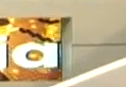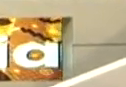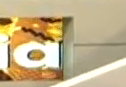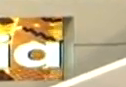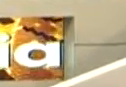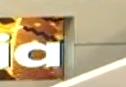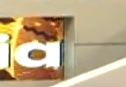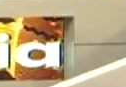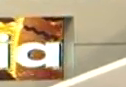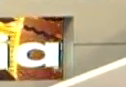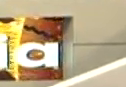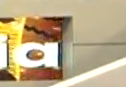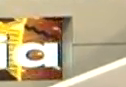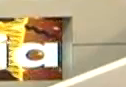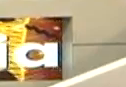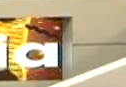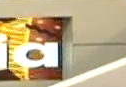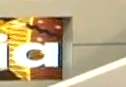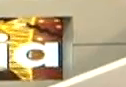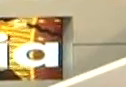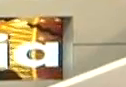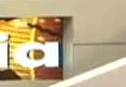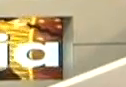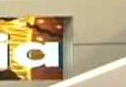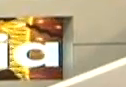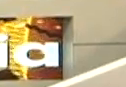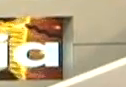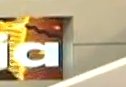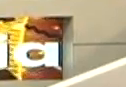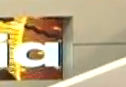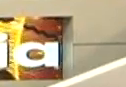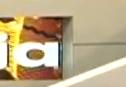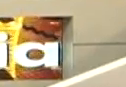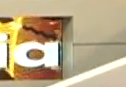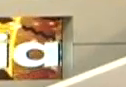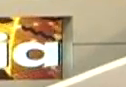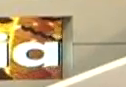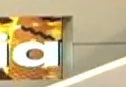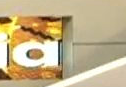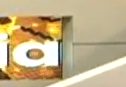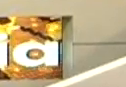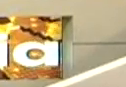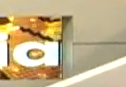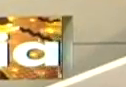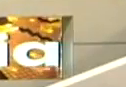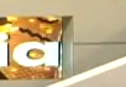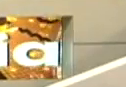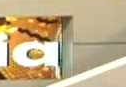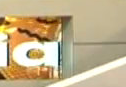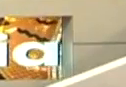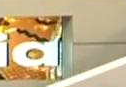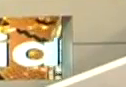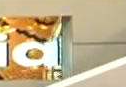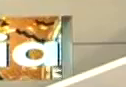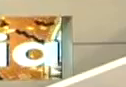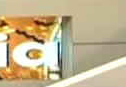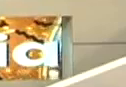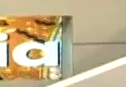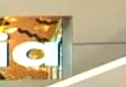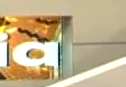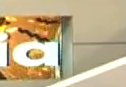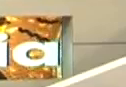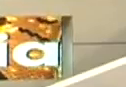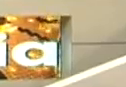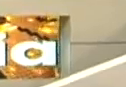estelar de la noticia Agradeciendo a nuestra intérprete de lengua de señas Inés bello y a todo nuestro equipo Pero principalmente usted que nos permite entrar